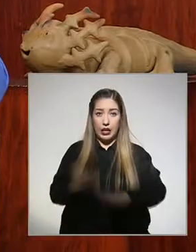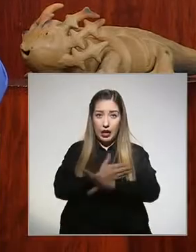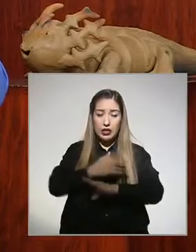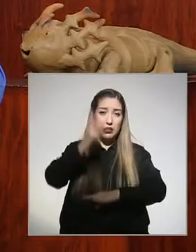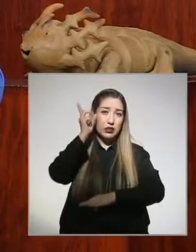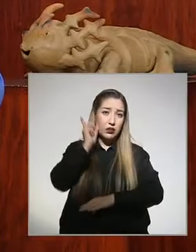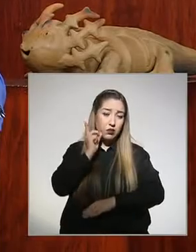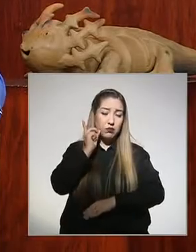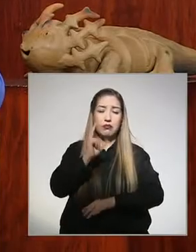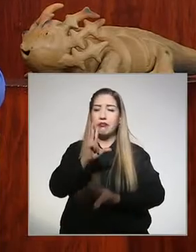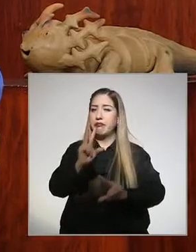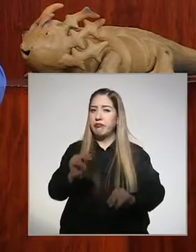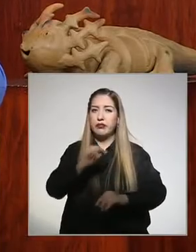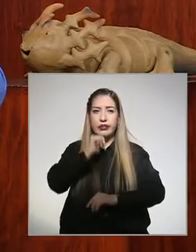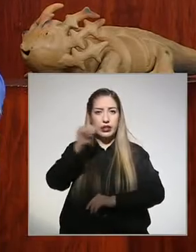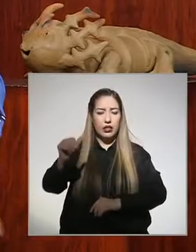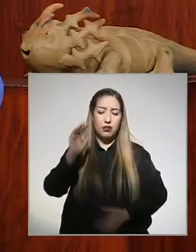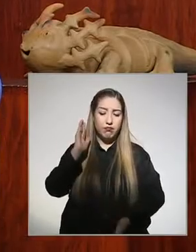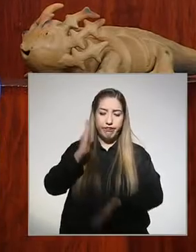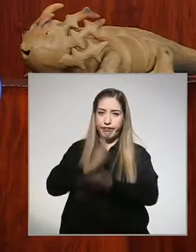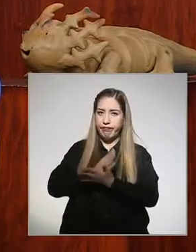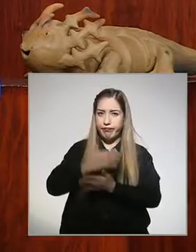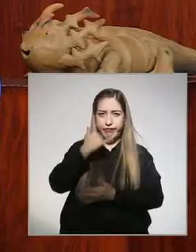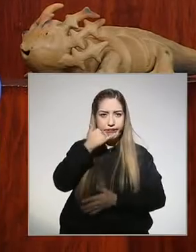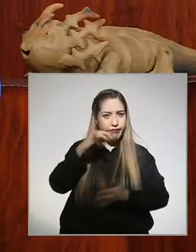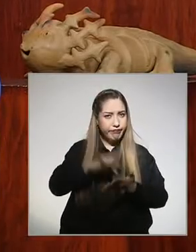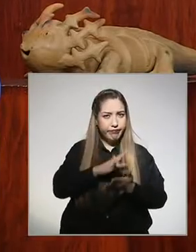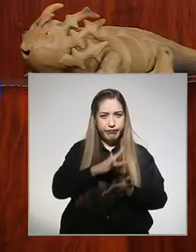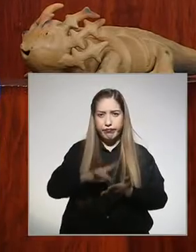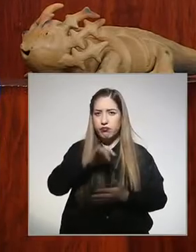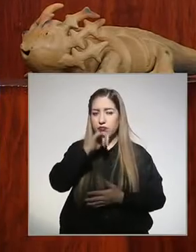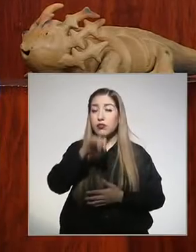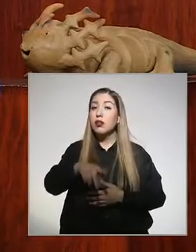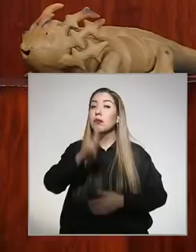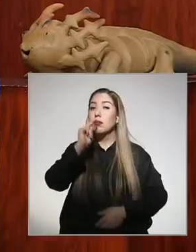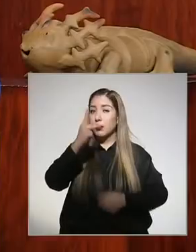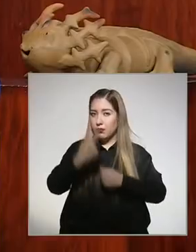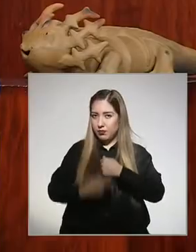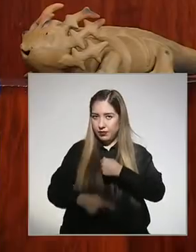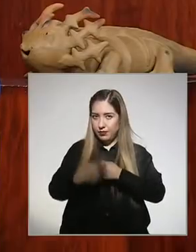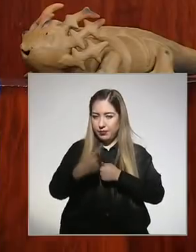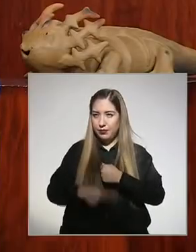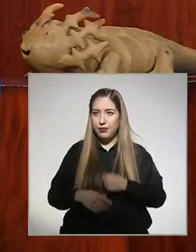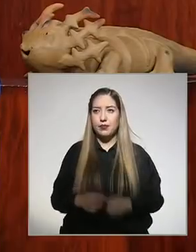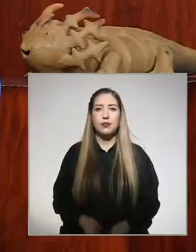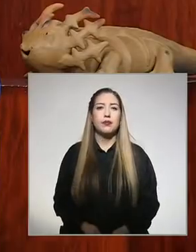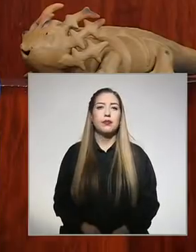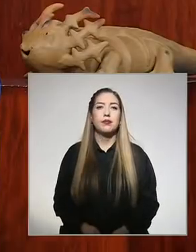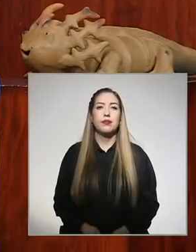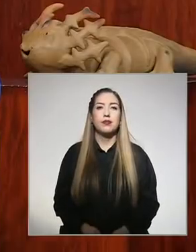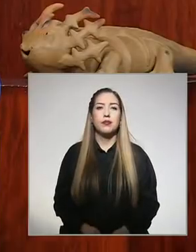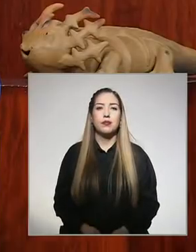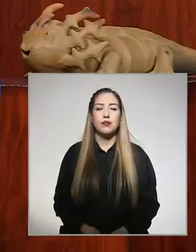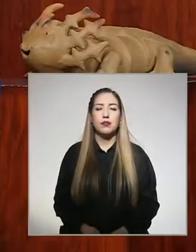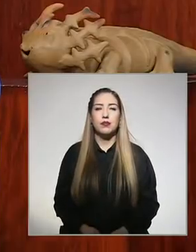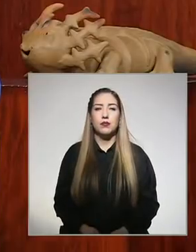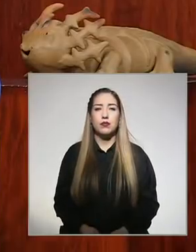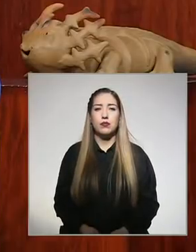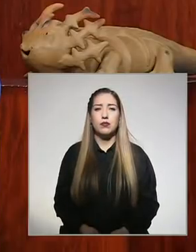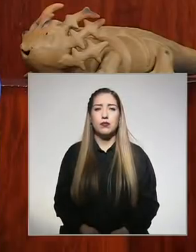consumir ningún dispositivo o pantalla, ¿no? Pero aquí es donde viene lo peligroso. Recupero un poco de lo que yo mencionaba al